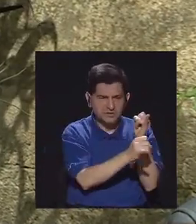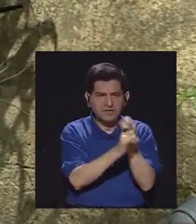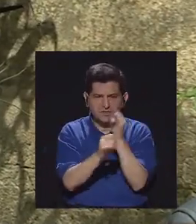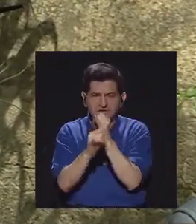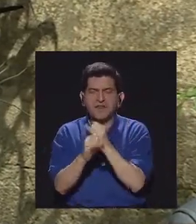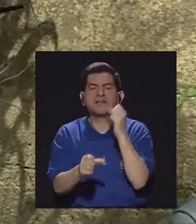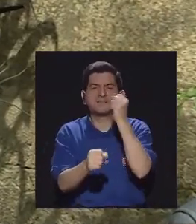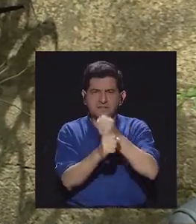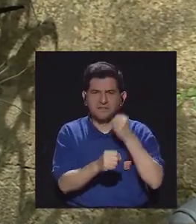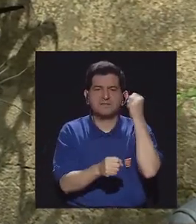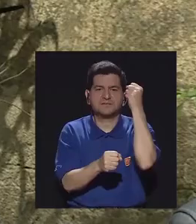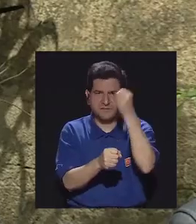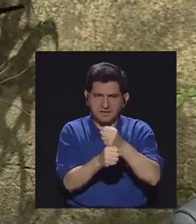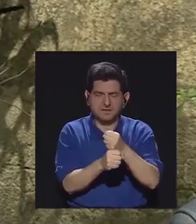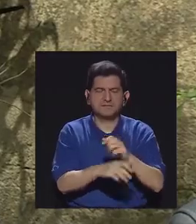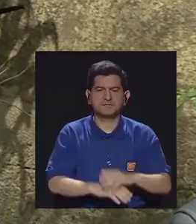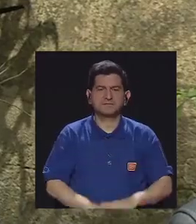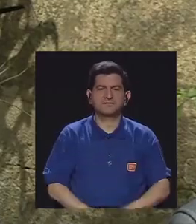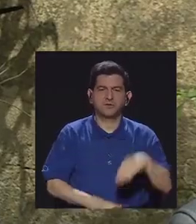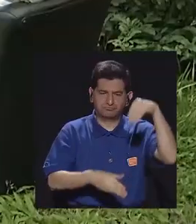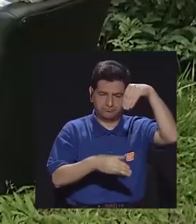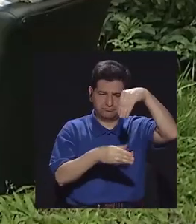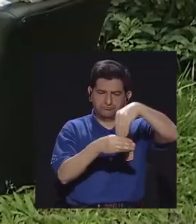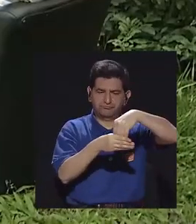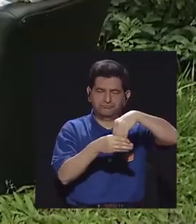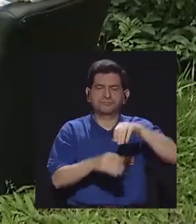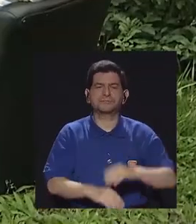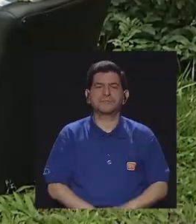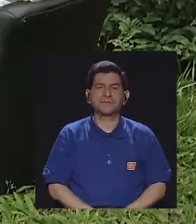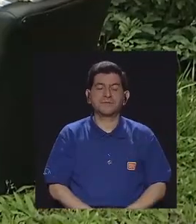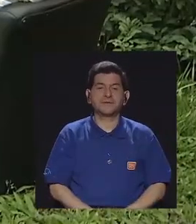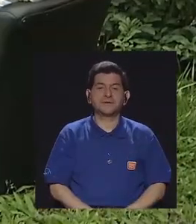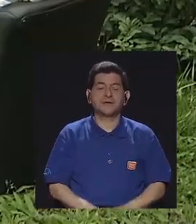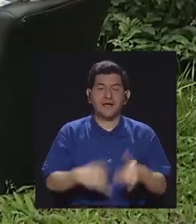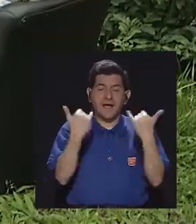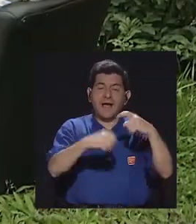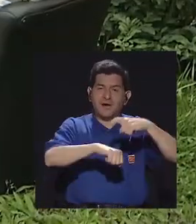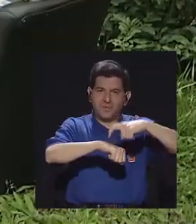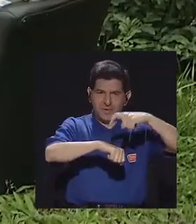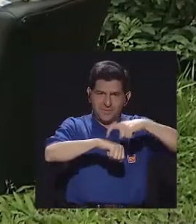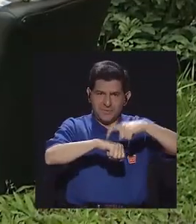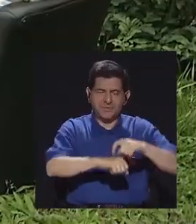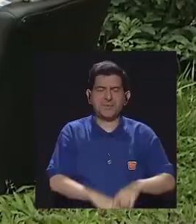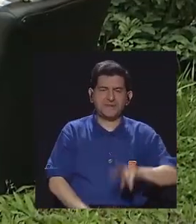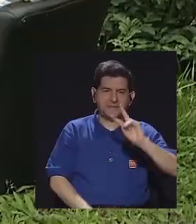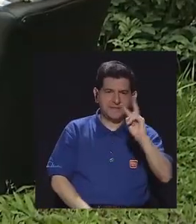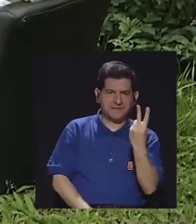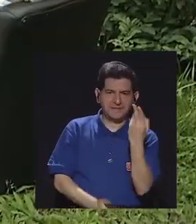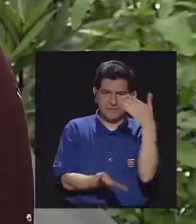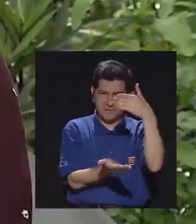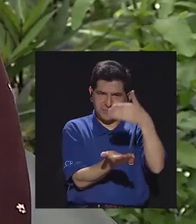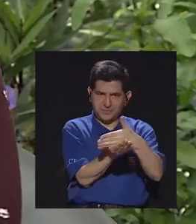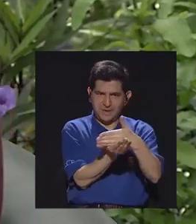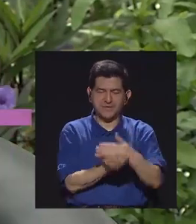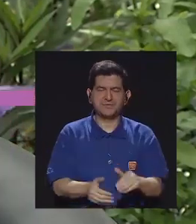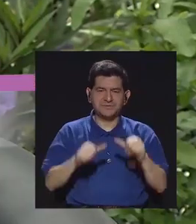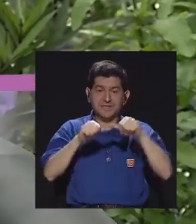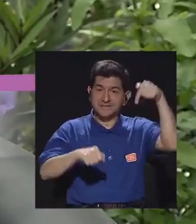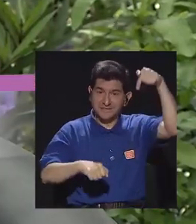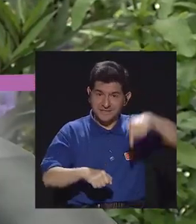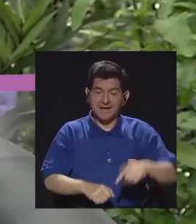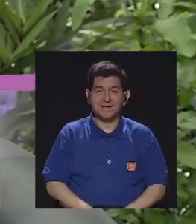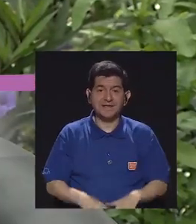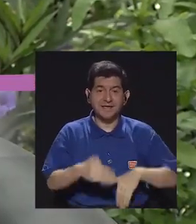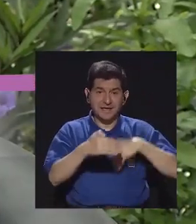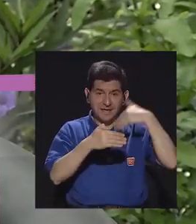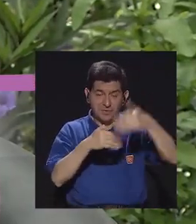instituciones trabajando en esto. Bueno, Jacqueline, es momento de hacer una segunda pausa. Uh-huh. Quédese con nosotros